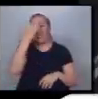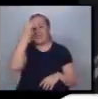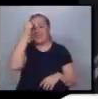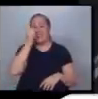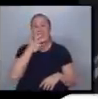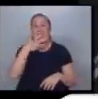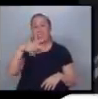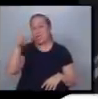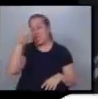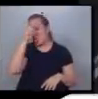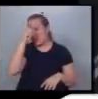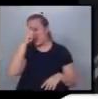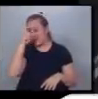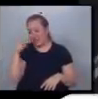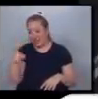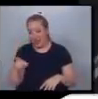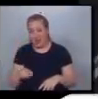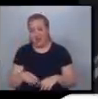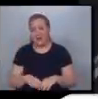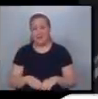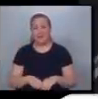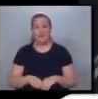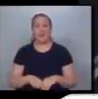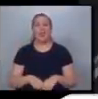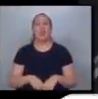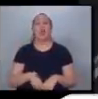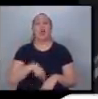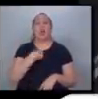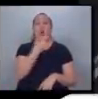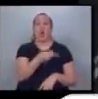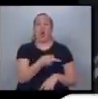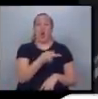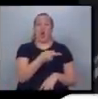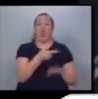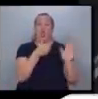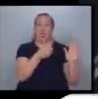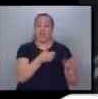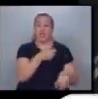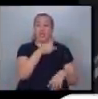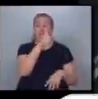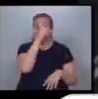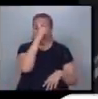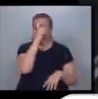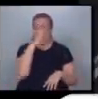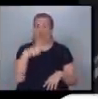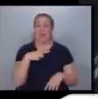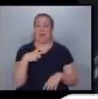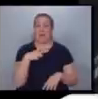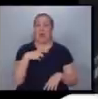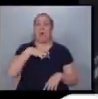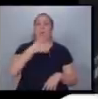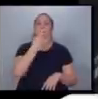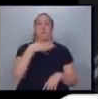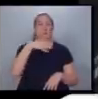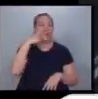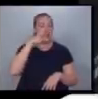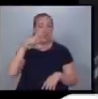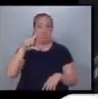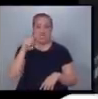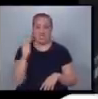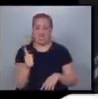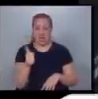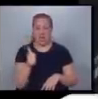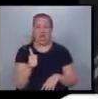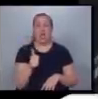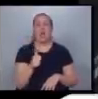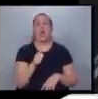hospital Sayago, de allí 6 al hospital, a una clínica privada de Punilla. De los 6 de la Punilla,